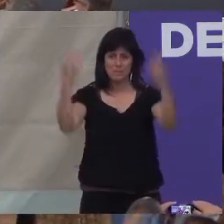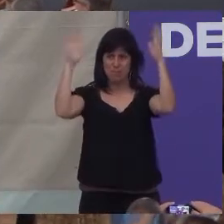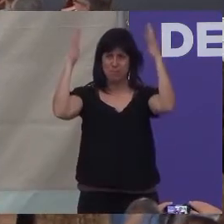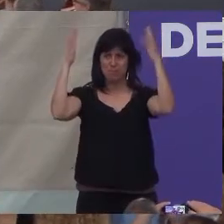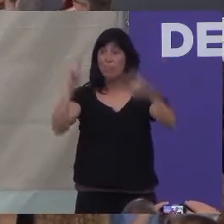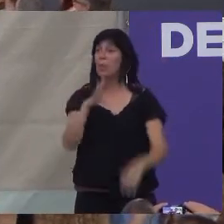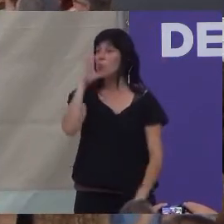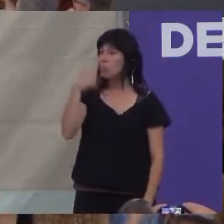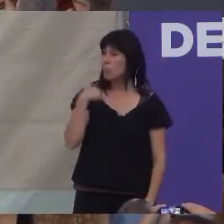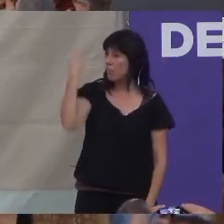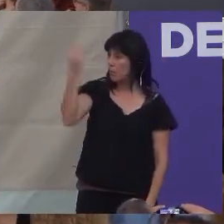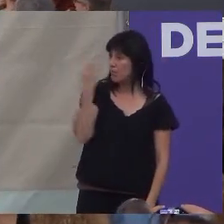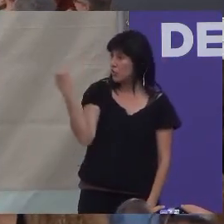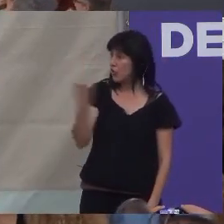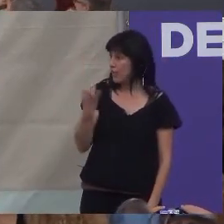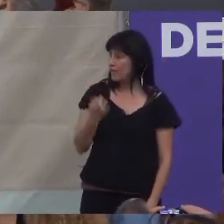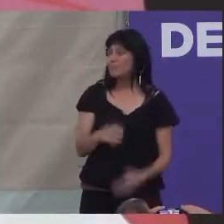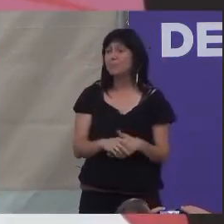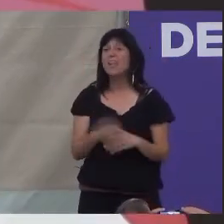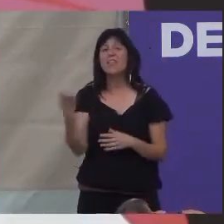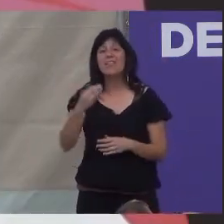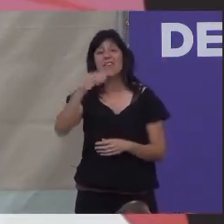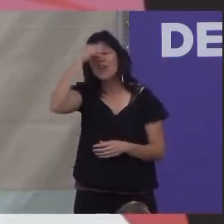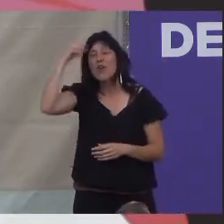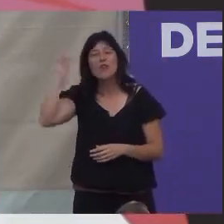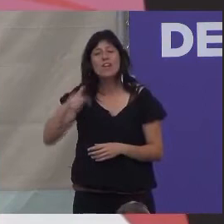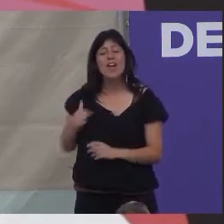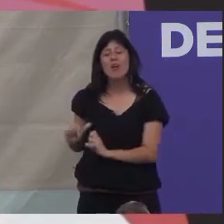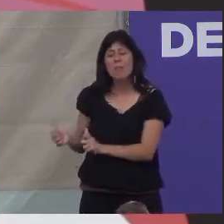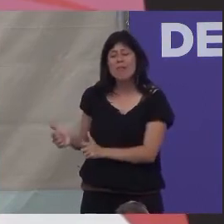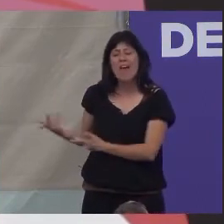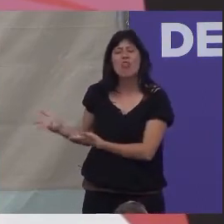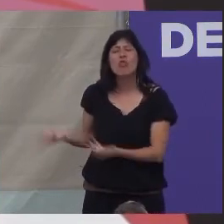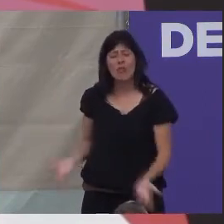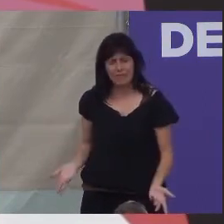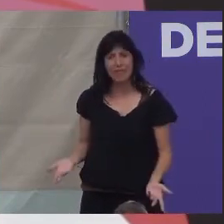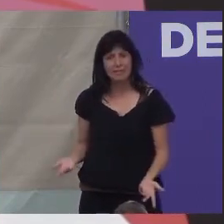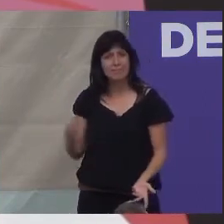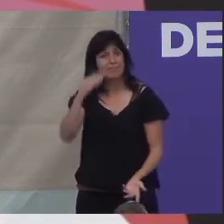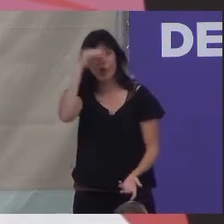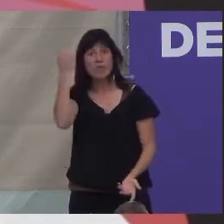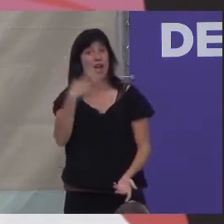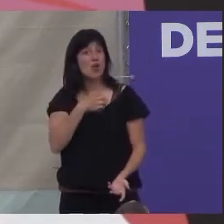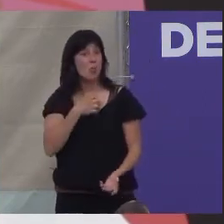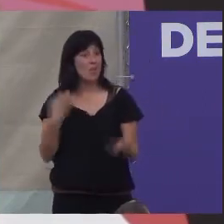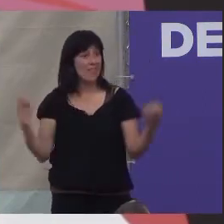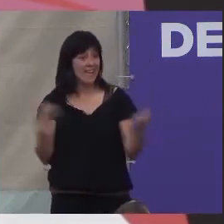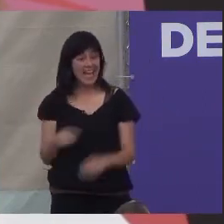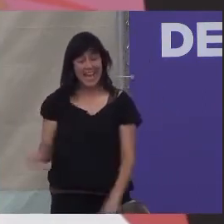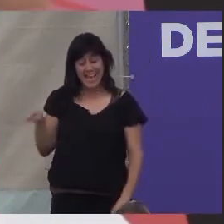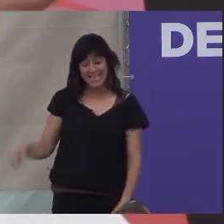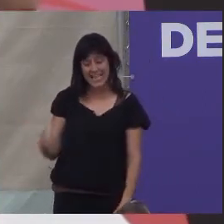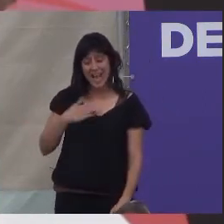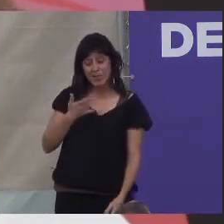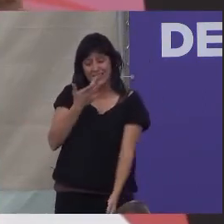Per això penso que cal recordar d'on venim. No podem oblidar que eixe és el nostre